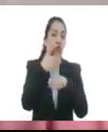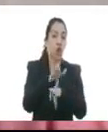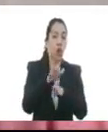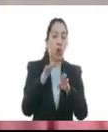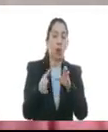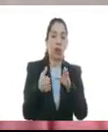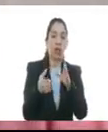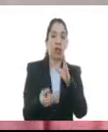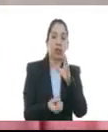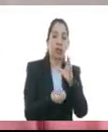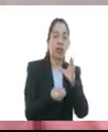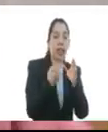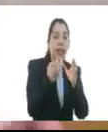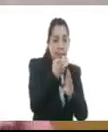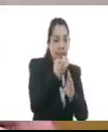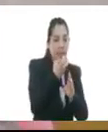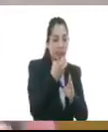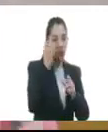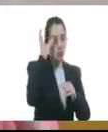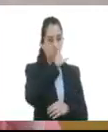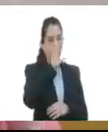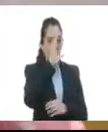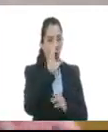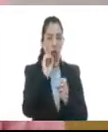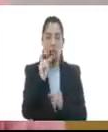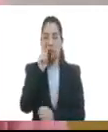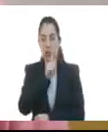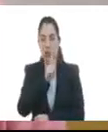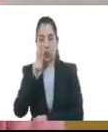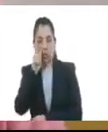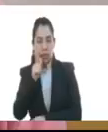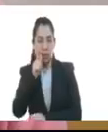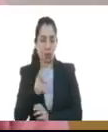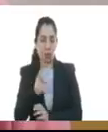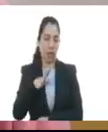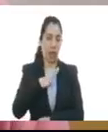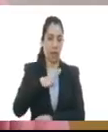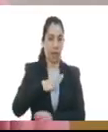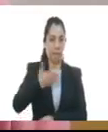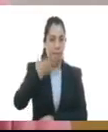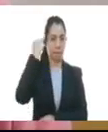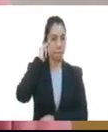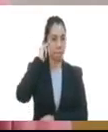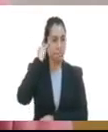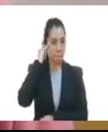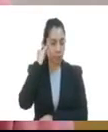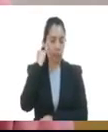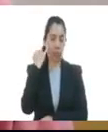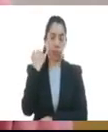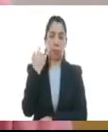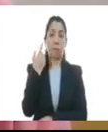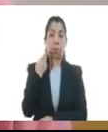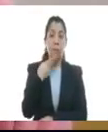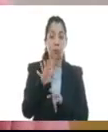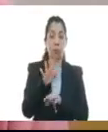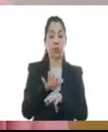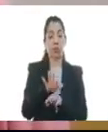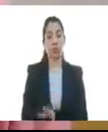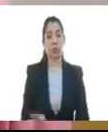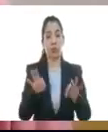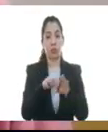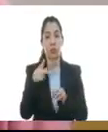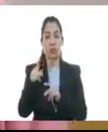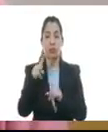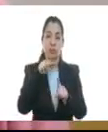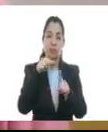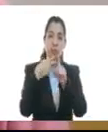estas lenguas, y la educación también desde su perspectiva, desde su cosmovisión, desde su